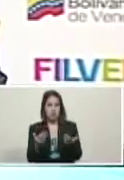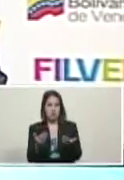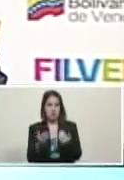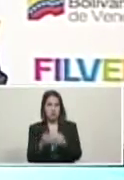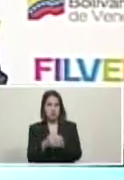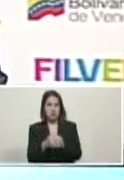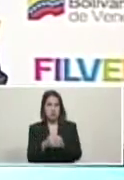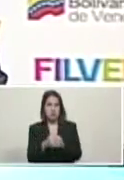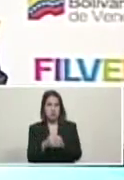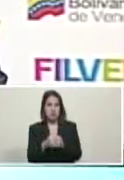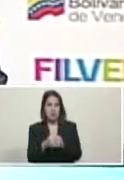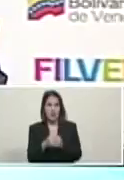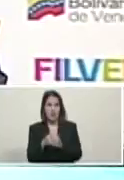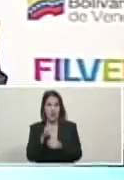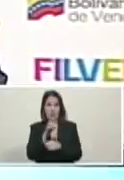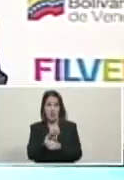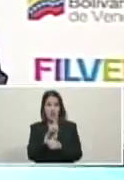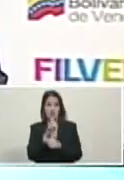y